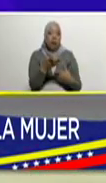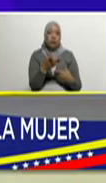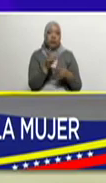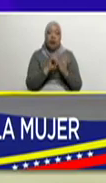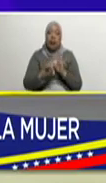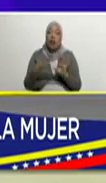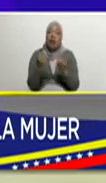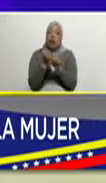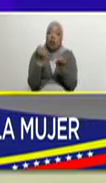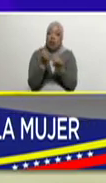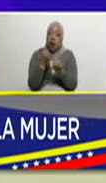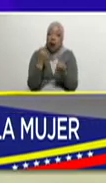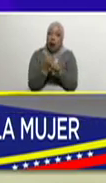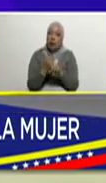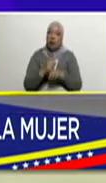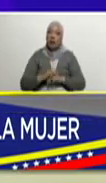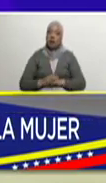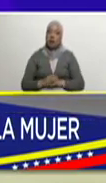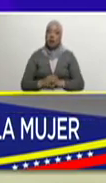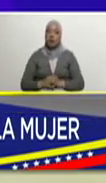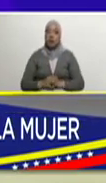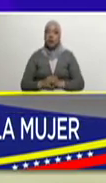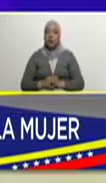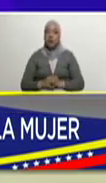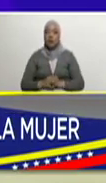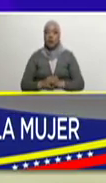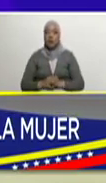debe trabajarse.